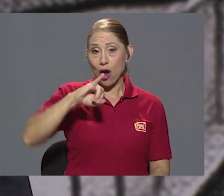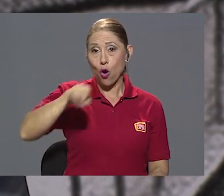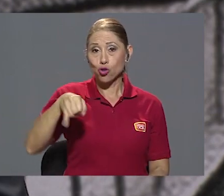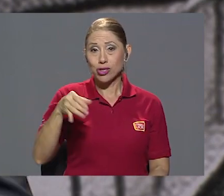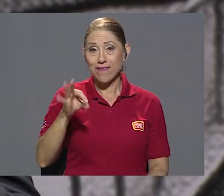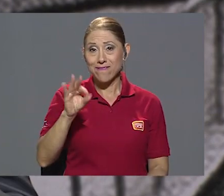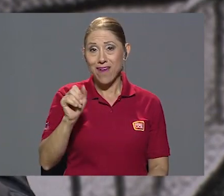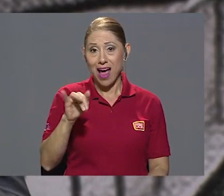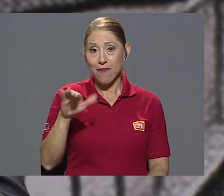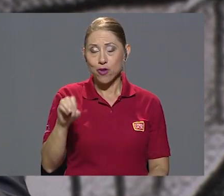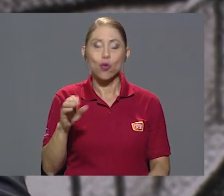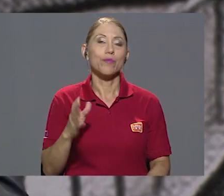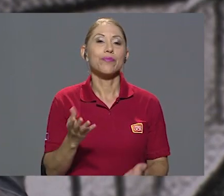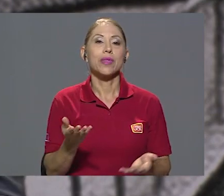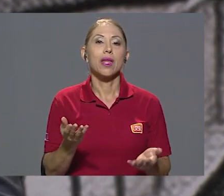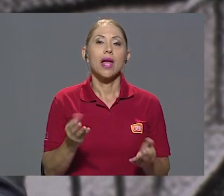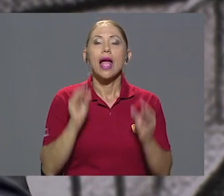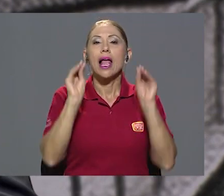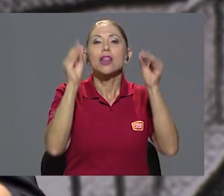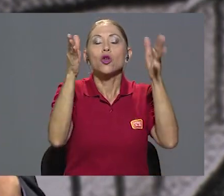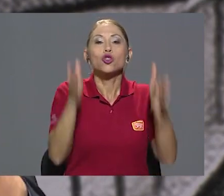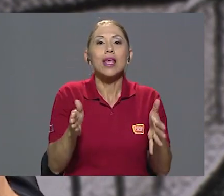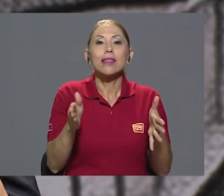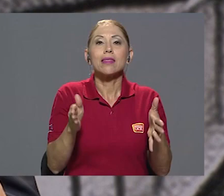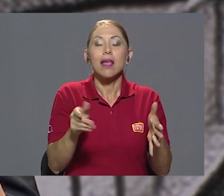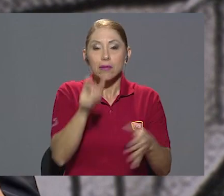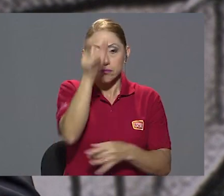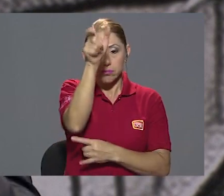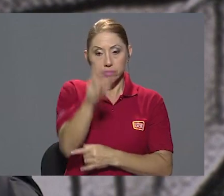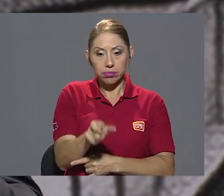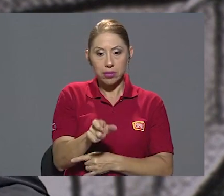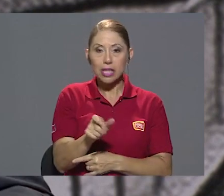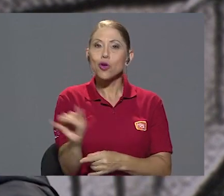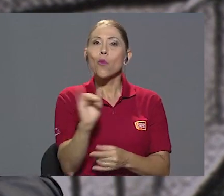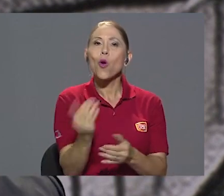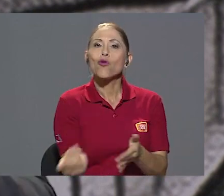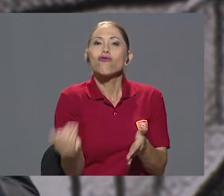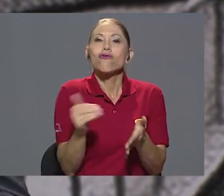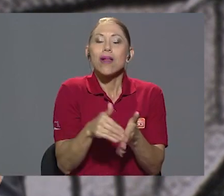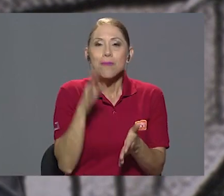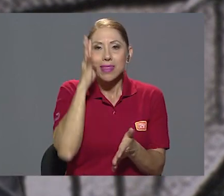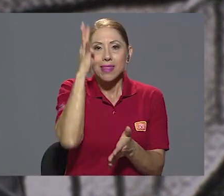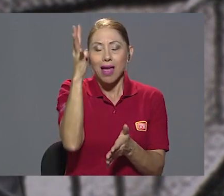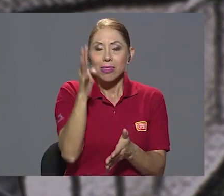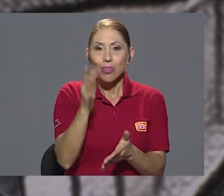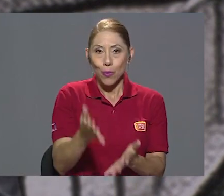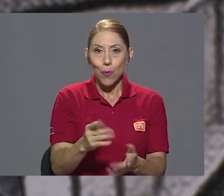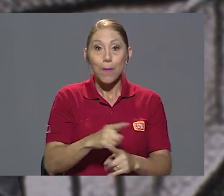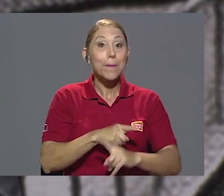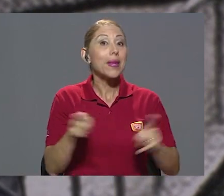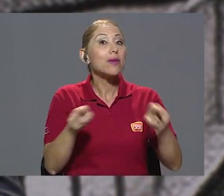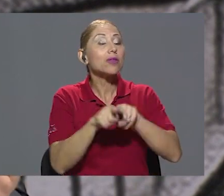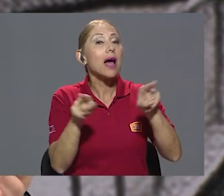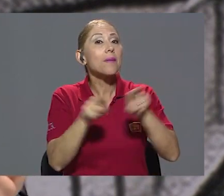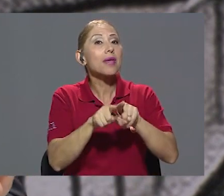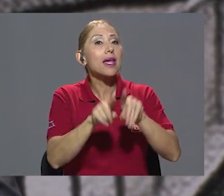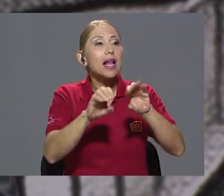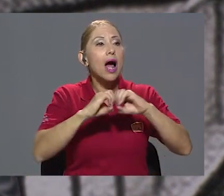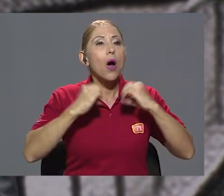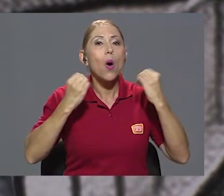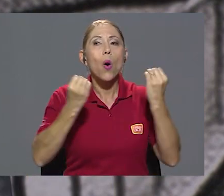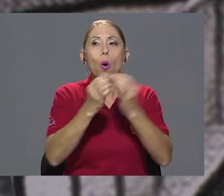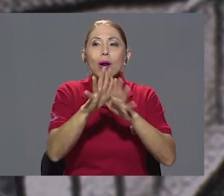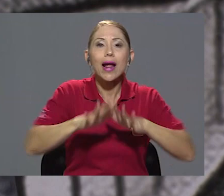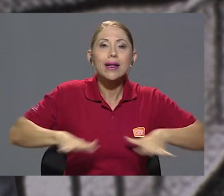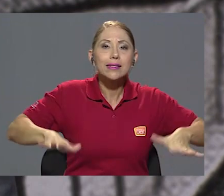antes señalaba, el docente se está reinventando, pero la organización también en la que se